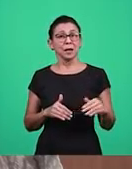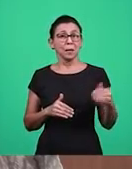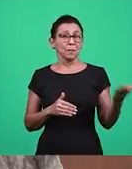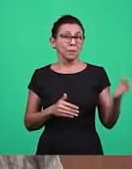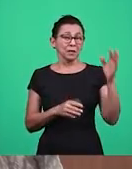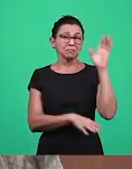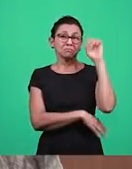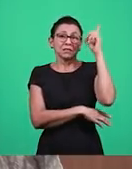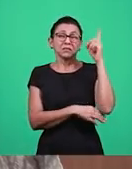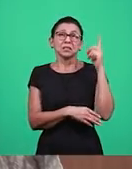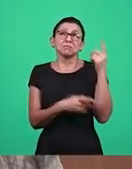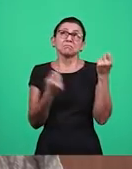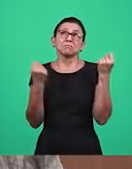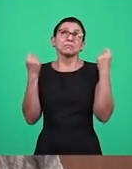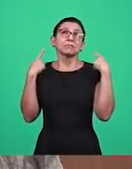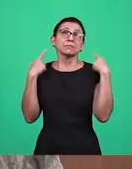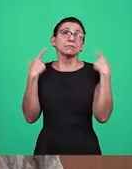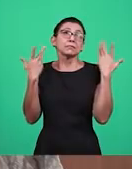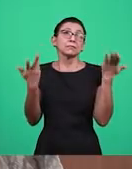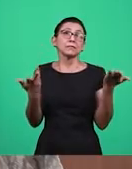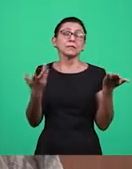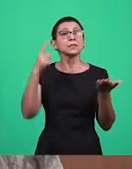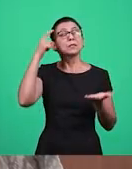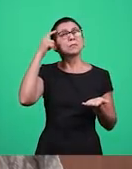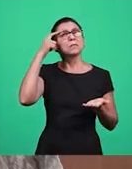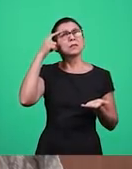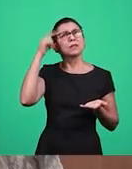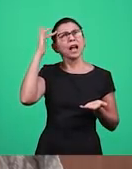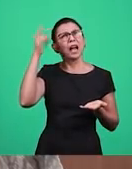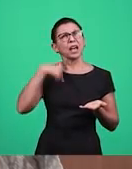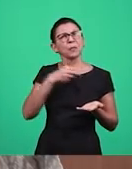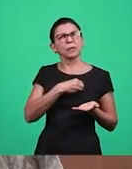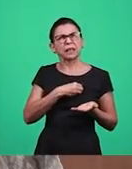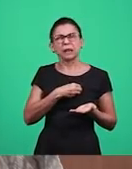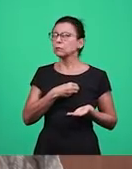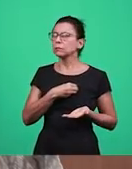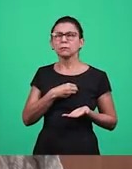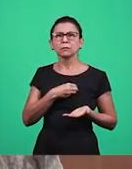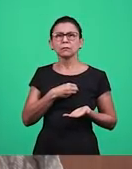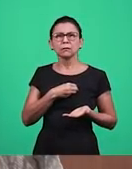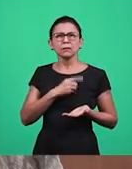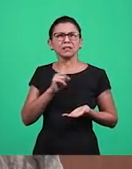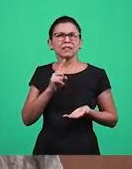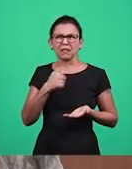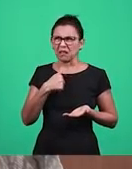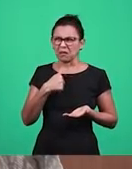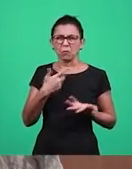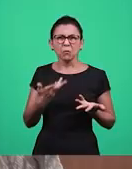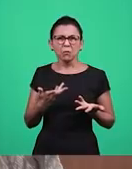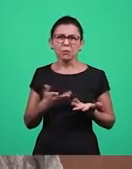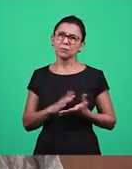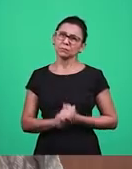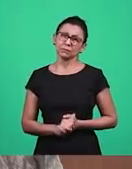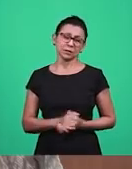no tenía conciencia de este pecado. Él pecó, pero él no pensó que había pecado. Y de manera que la